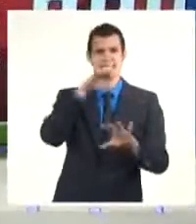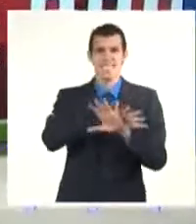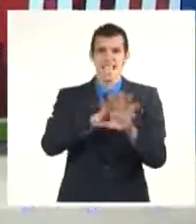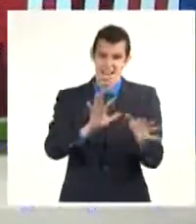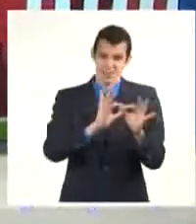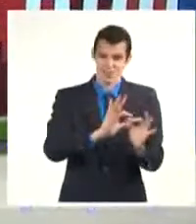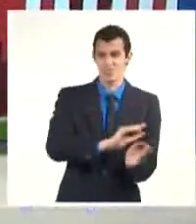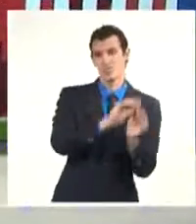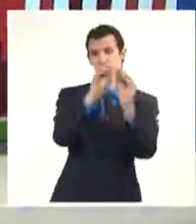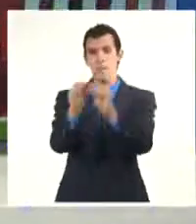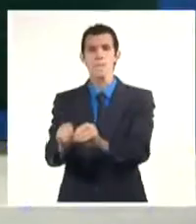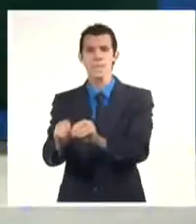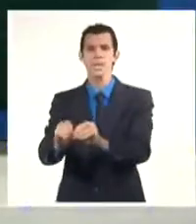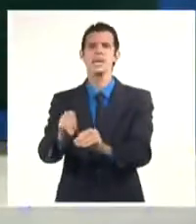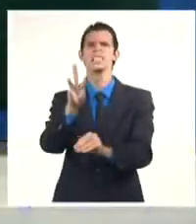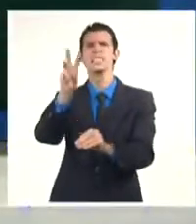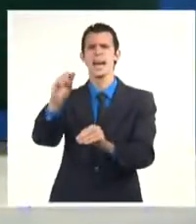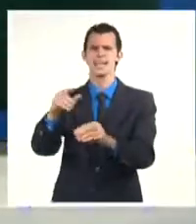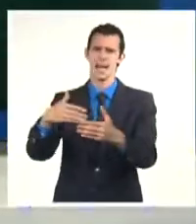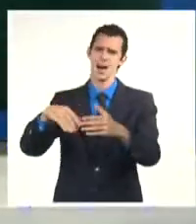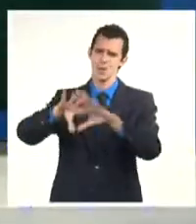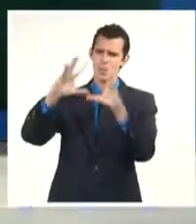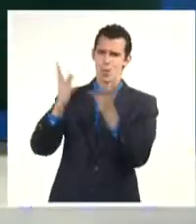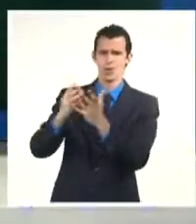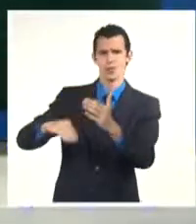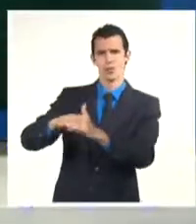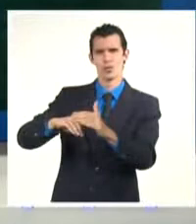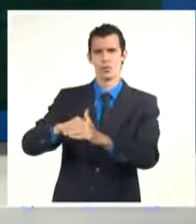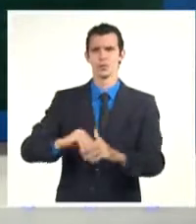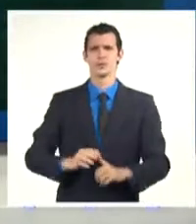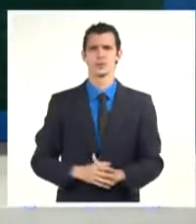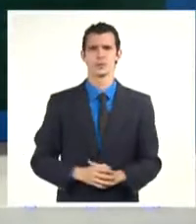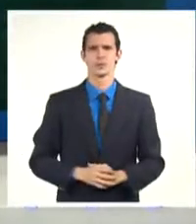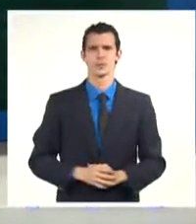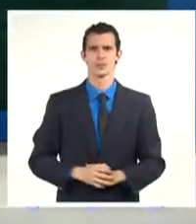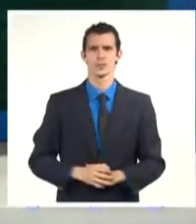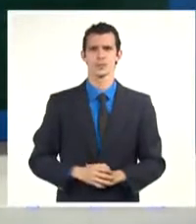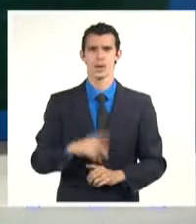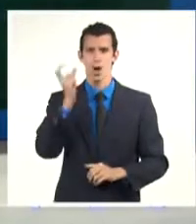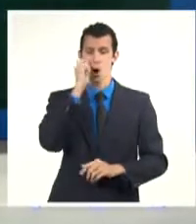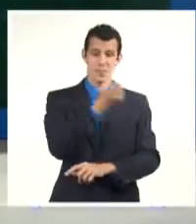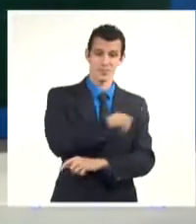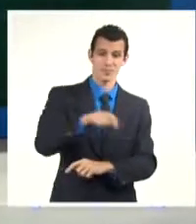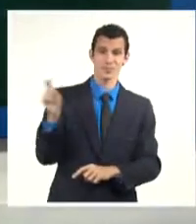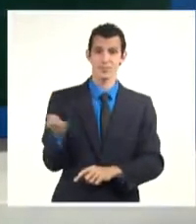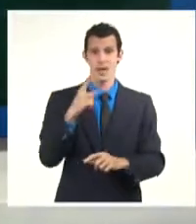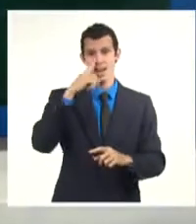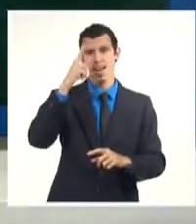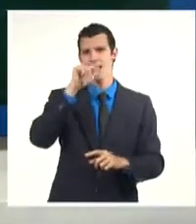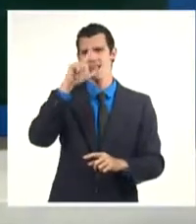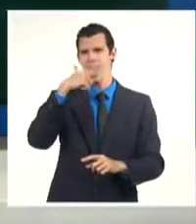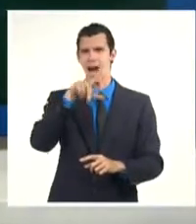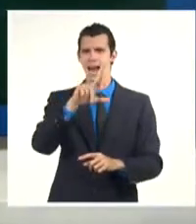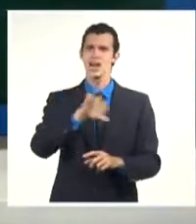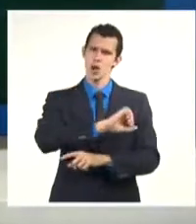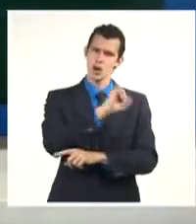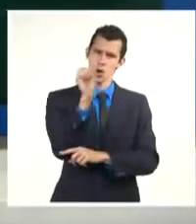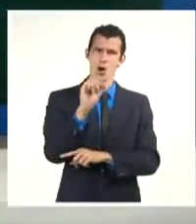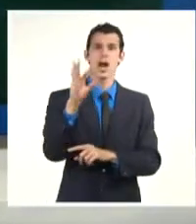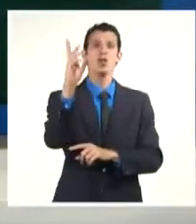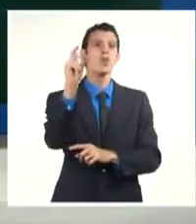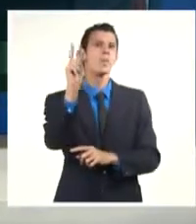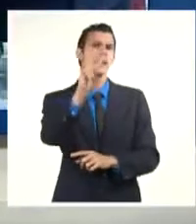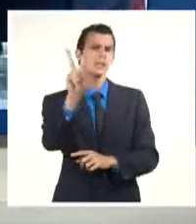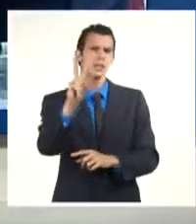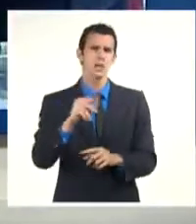Ucrania 1-0. En tenis, Rafael Nadal hace historia, victoria número 14 en Roland Garros y título número 22 en un Grand